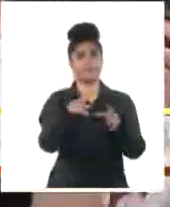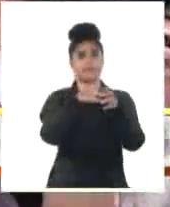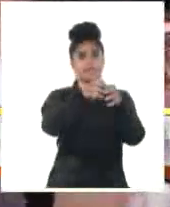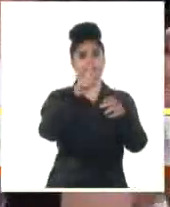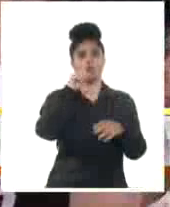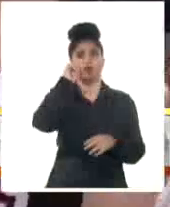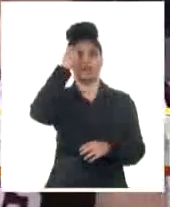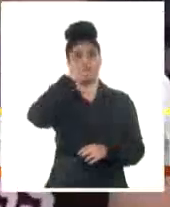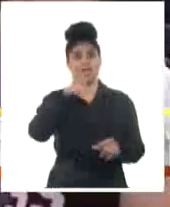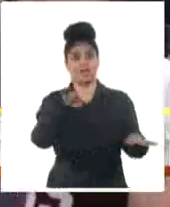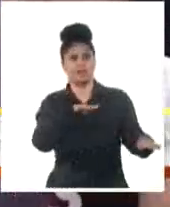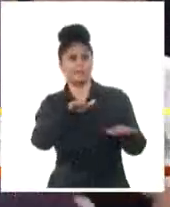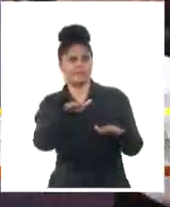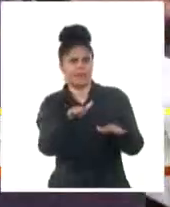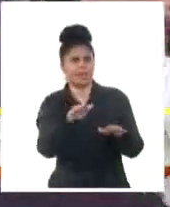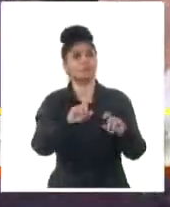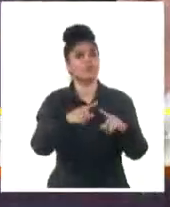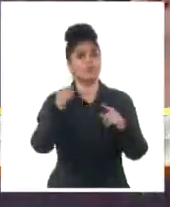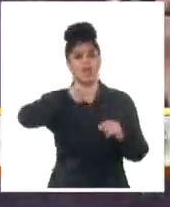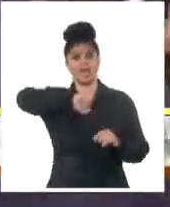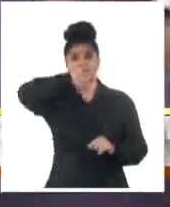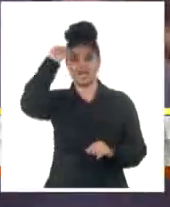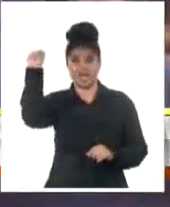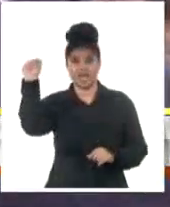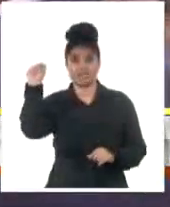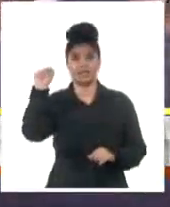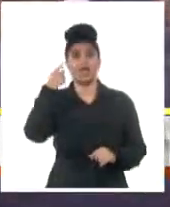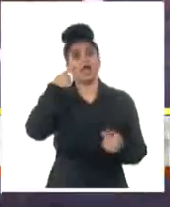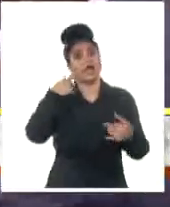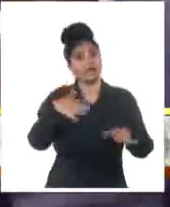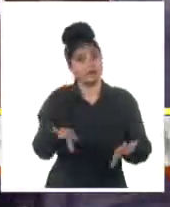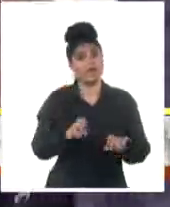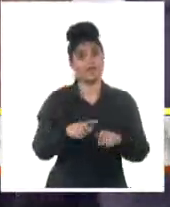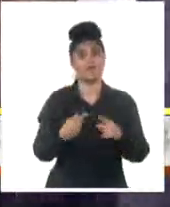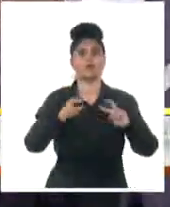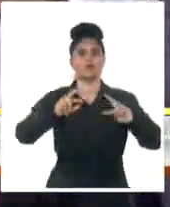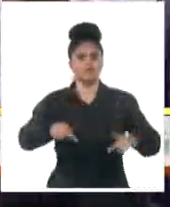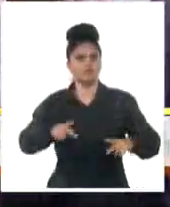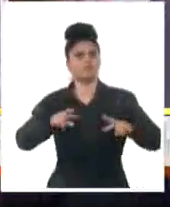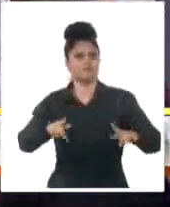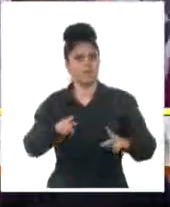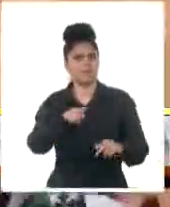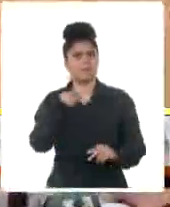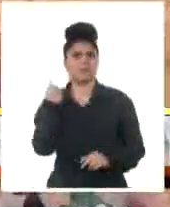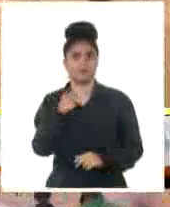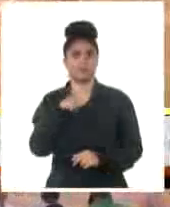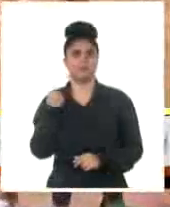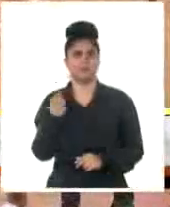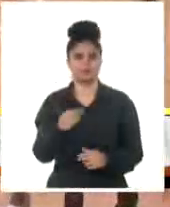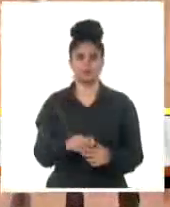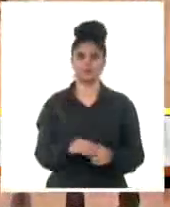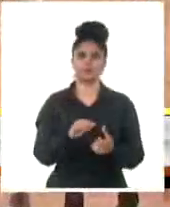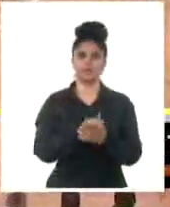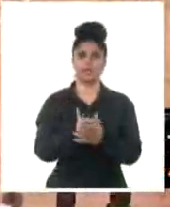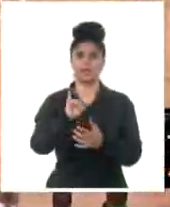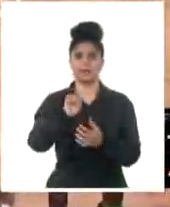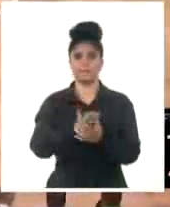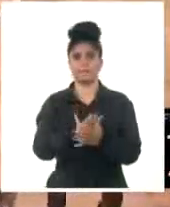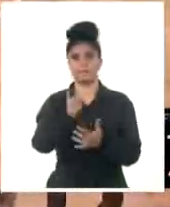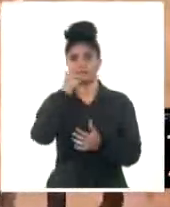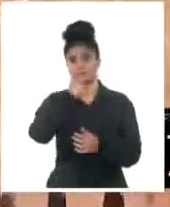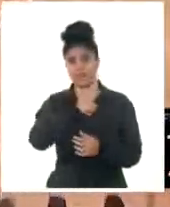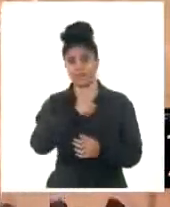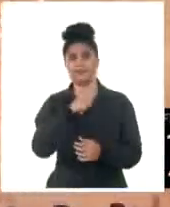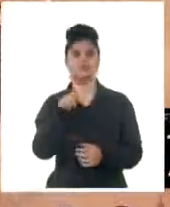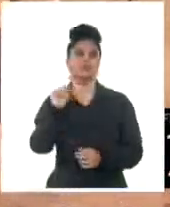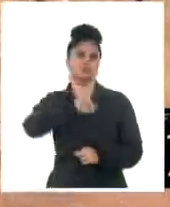para ganar una serie de 7 partidos tras perder los 3 primeros encuentros. Miami, octavo cabeza de serie, tuvo que superar el